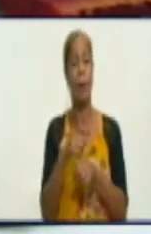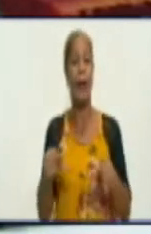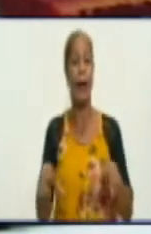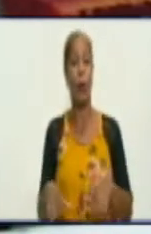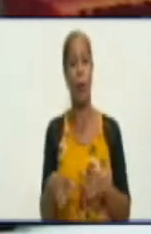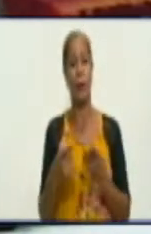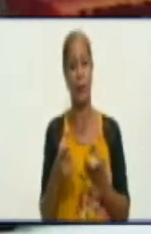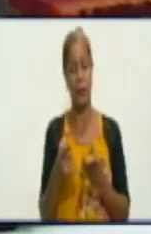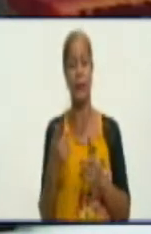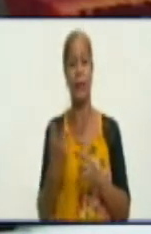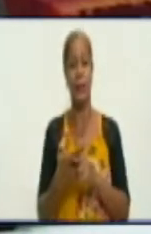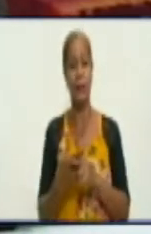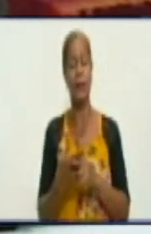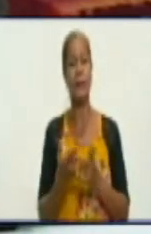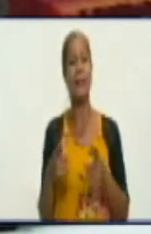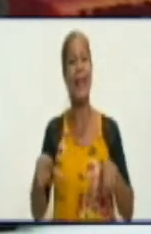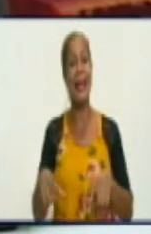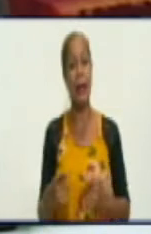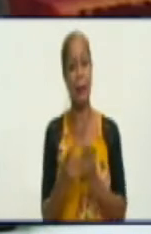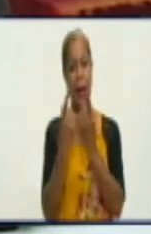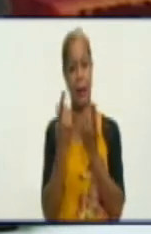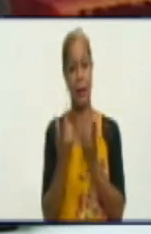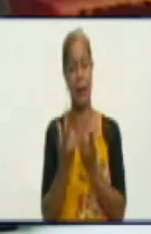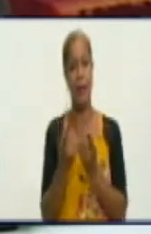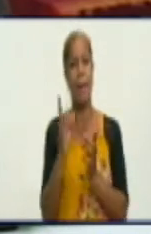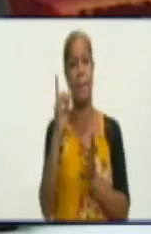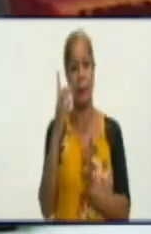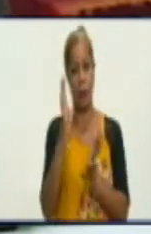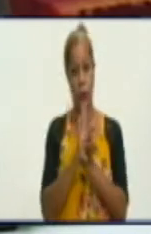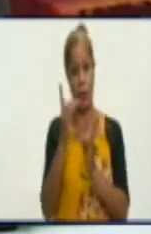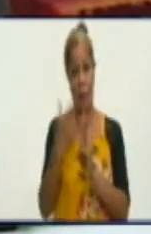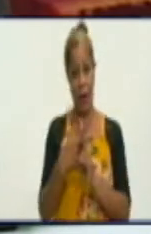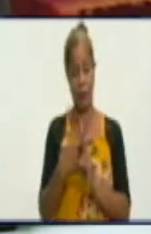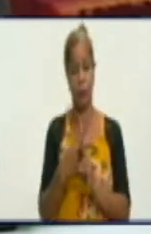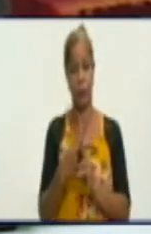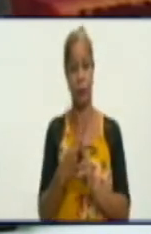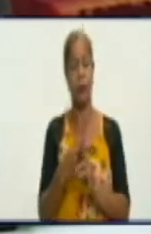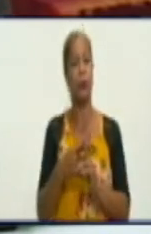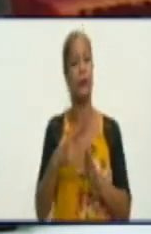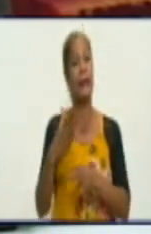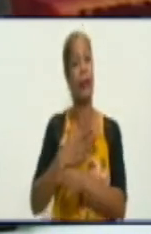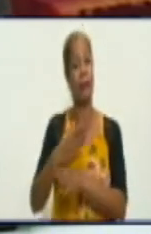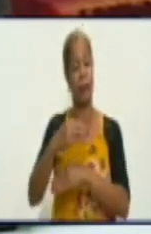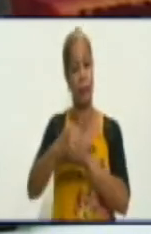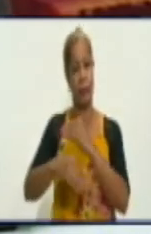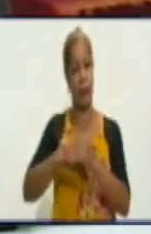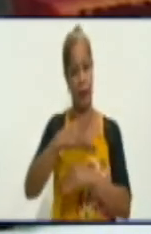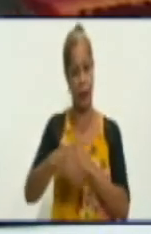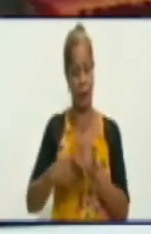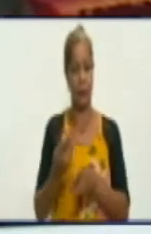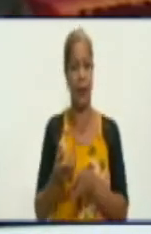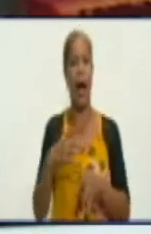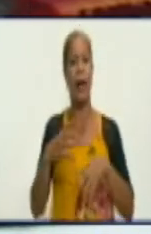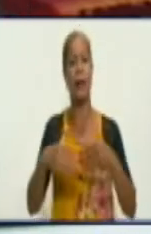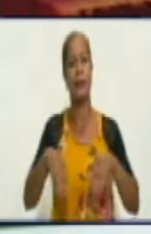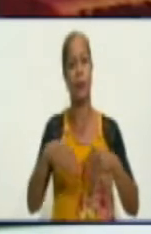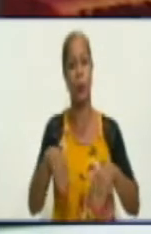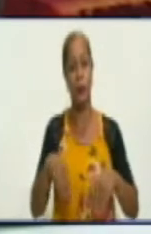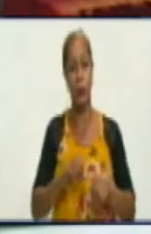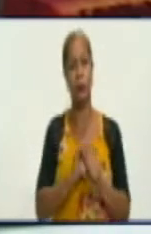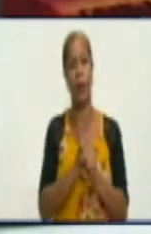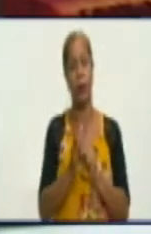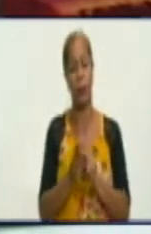de la situación epidemiológica que vive hoy la provincia de Granma en relación a la COVID-19. Aunque el llamado